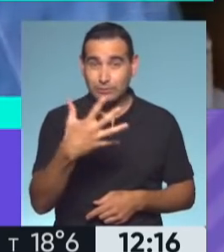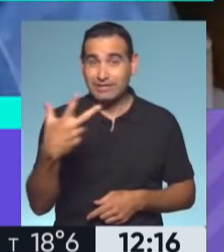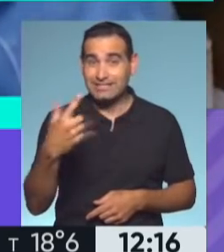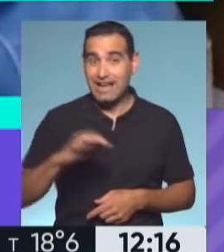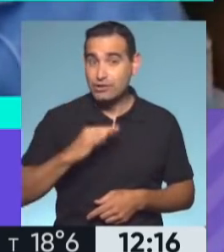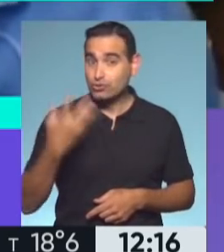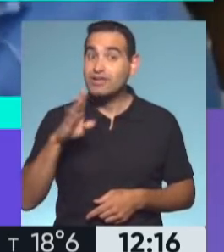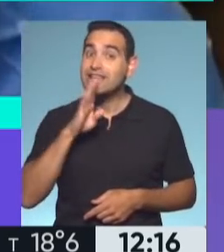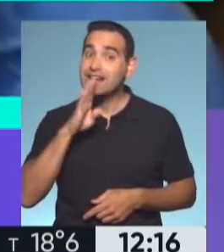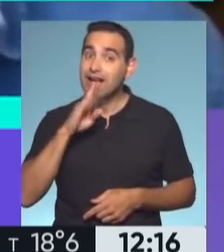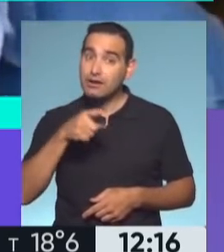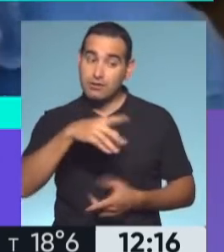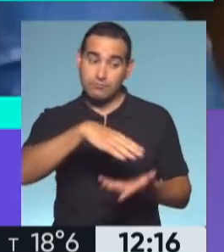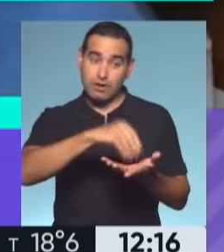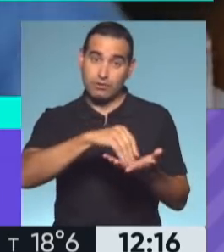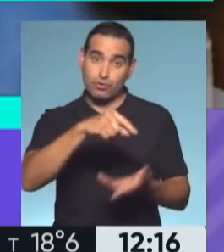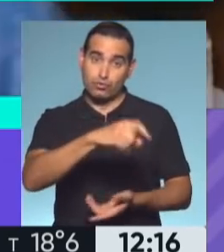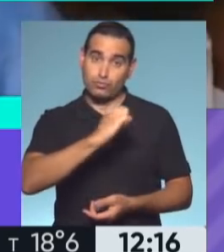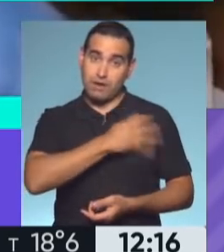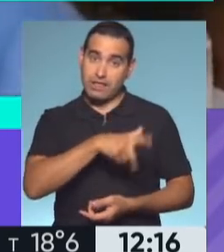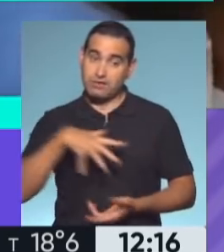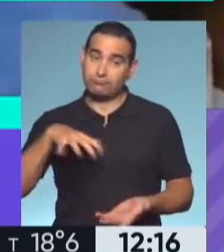ocupa territorio palestino.